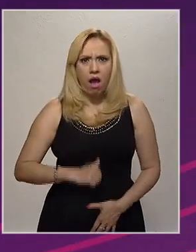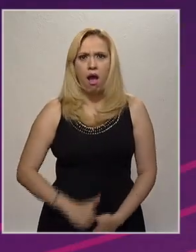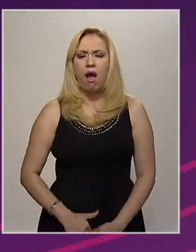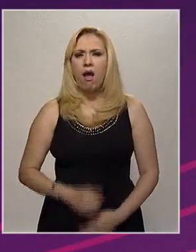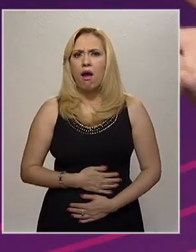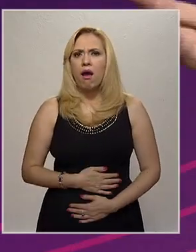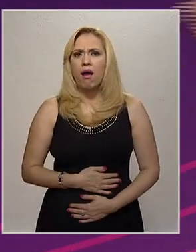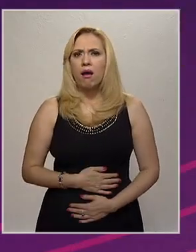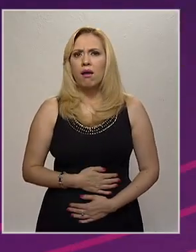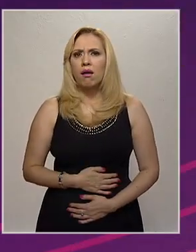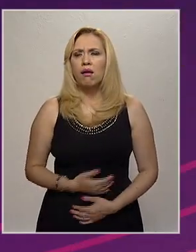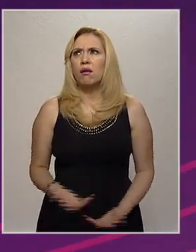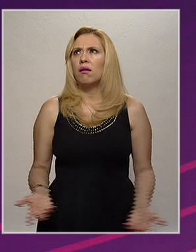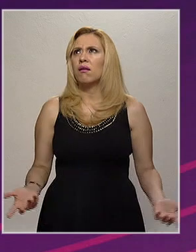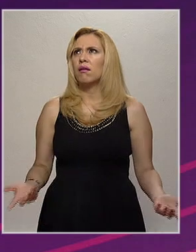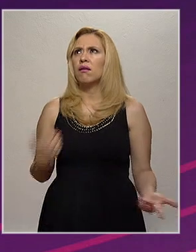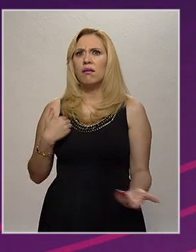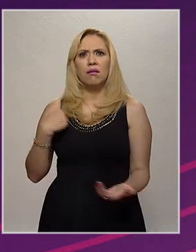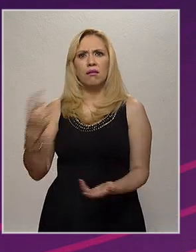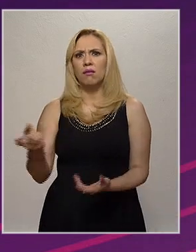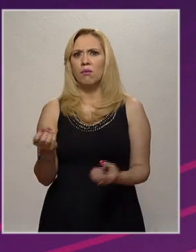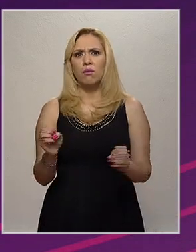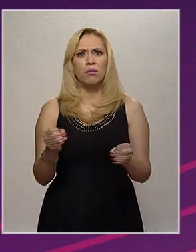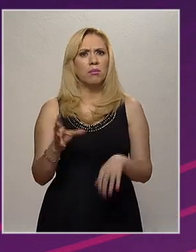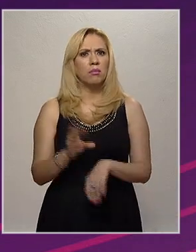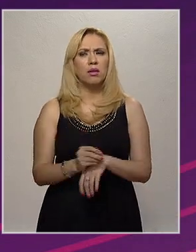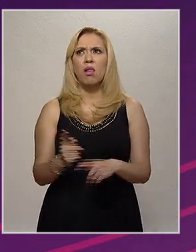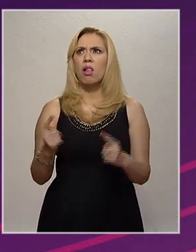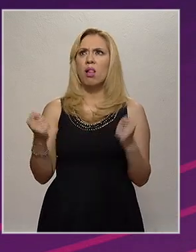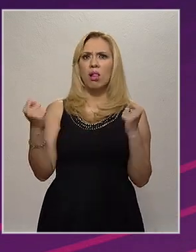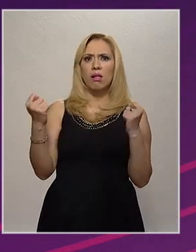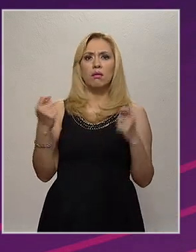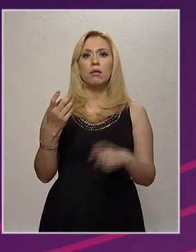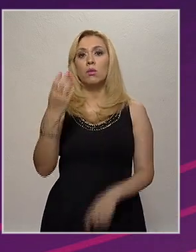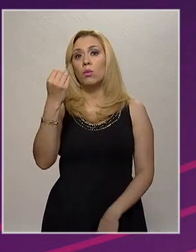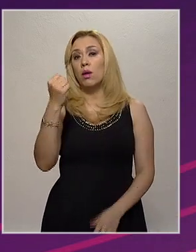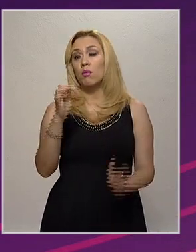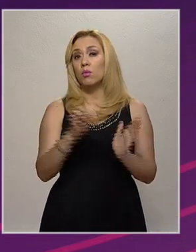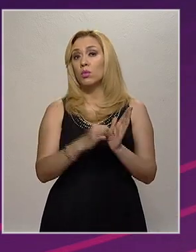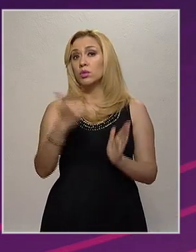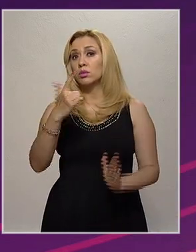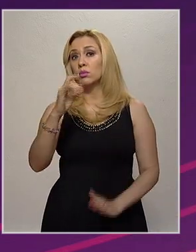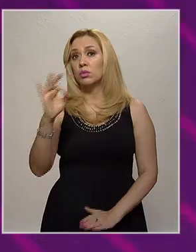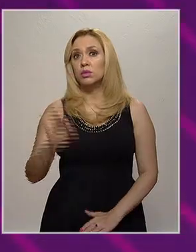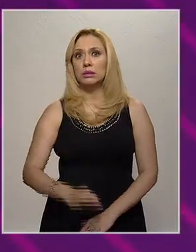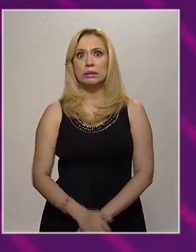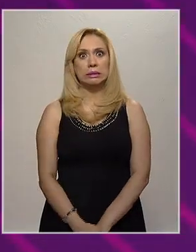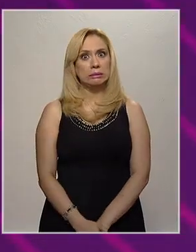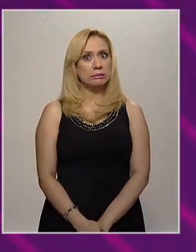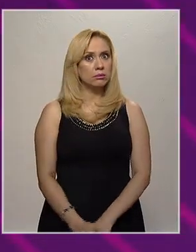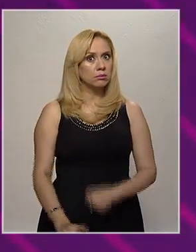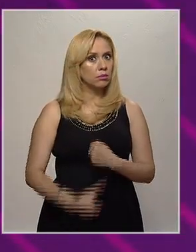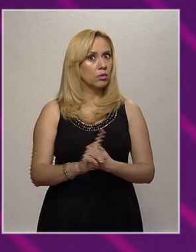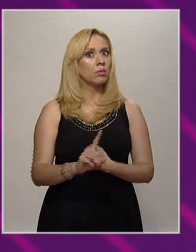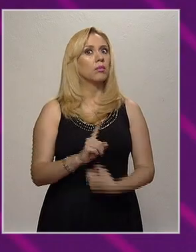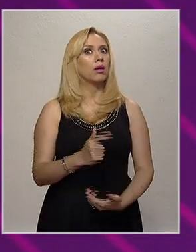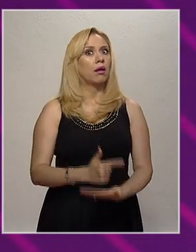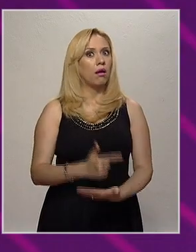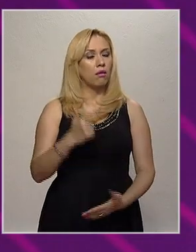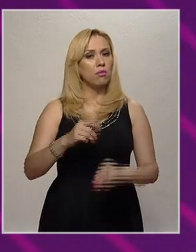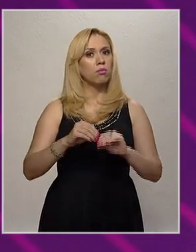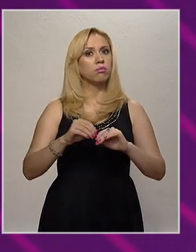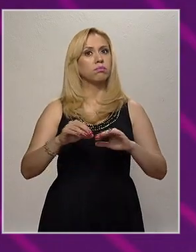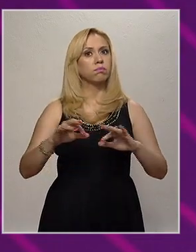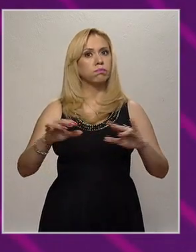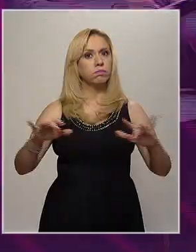una cesárea y de todas maneras se la hicieron, 9.7%. Claro. O sea, esto nos demuestra que es un problema gravísimo, extendido,